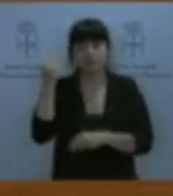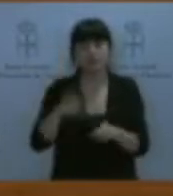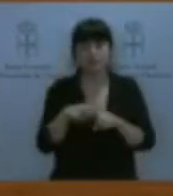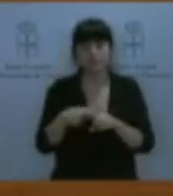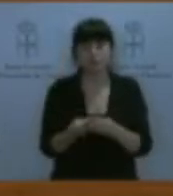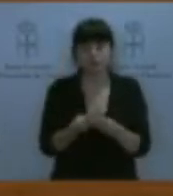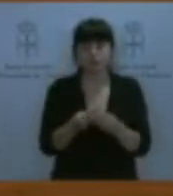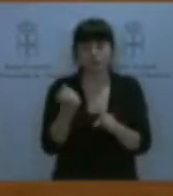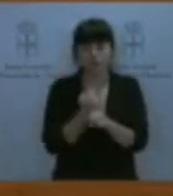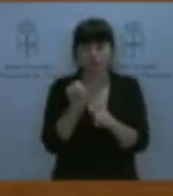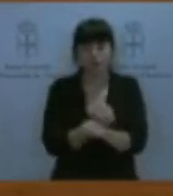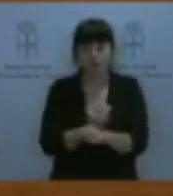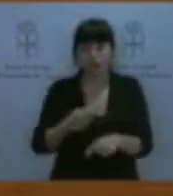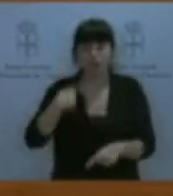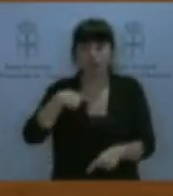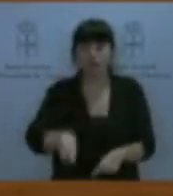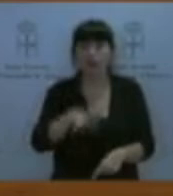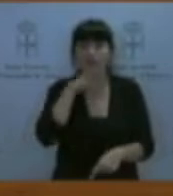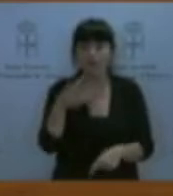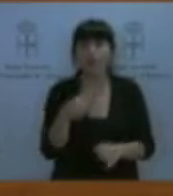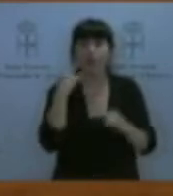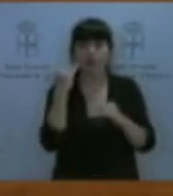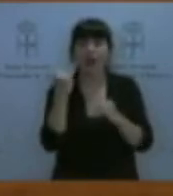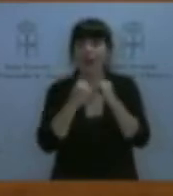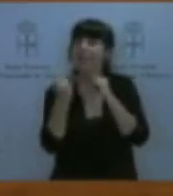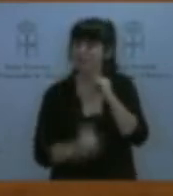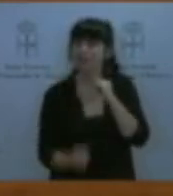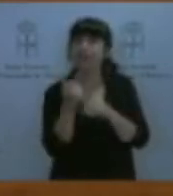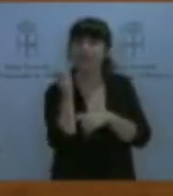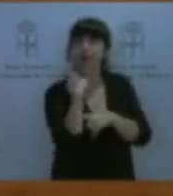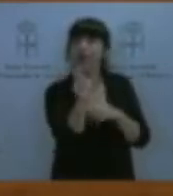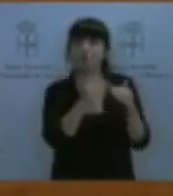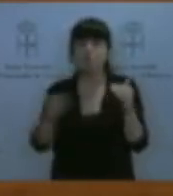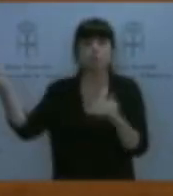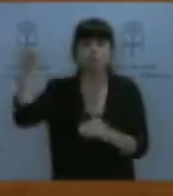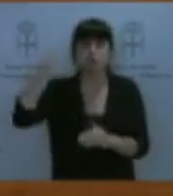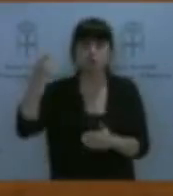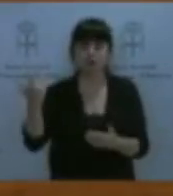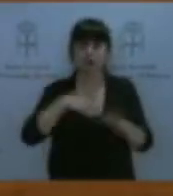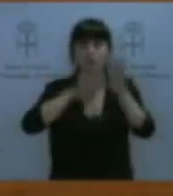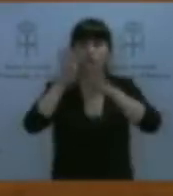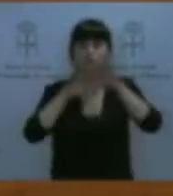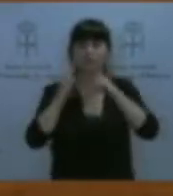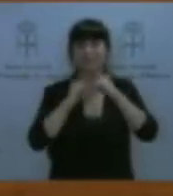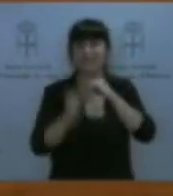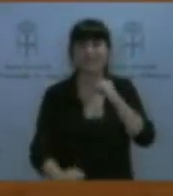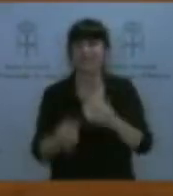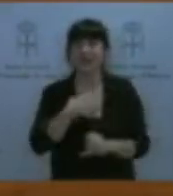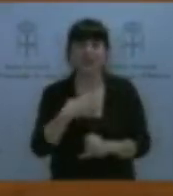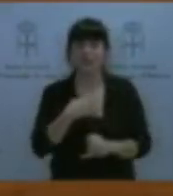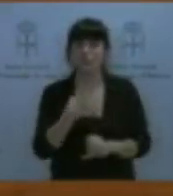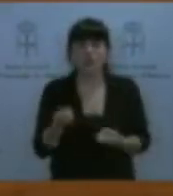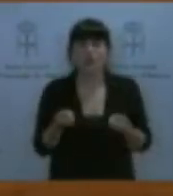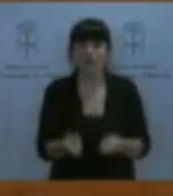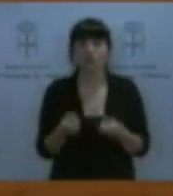de tarificación mediante subasta eléctrica que impide que se puedan planificar los costes de producción y que nuestra